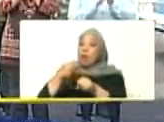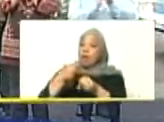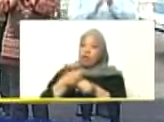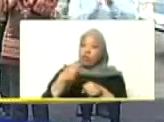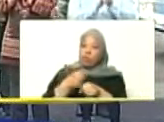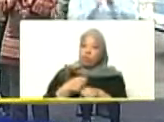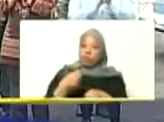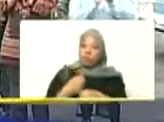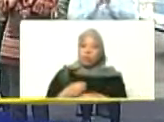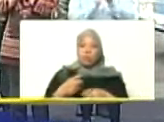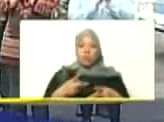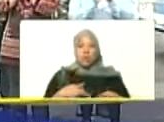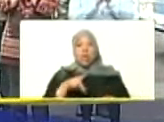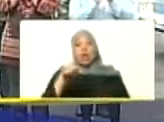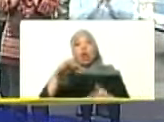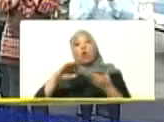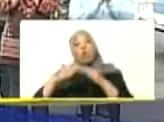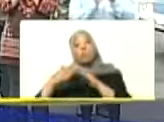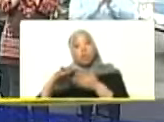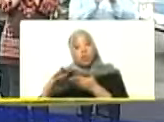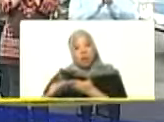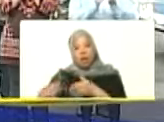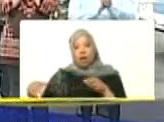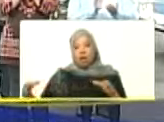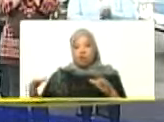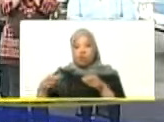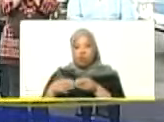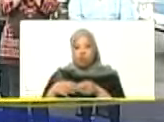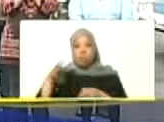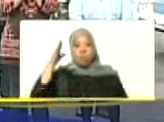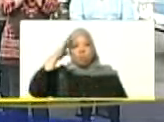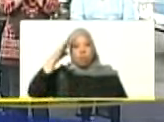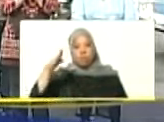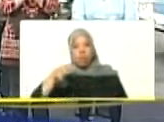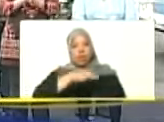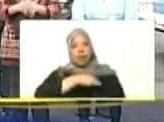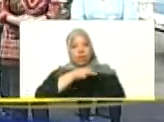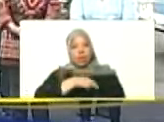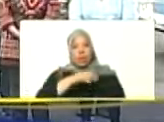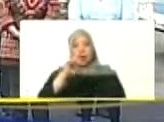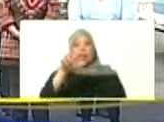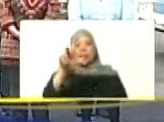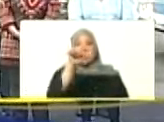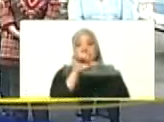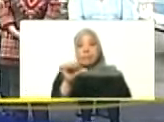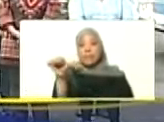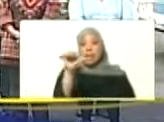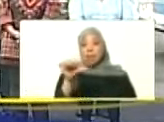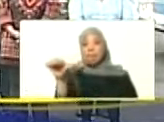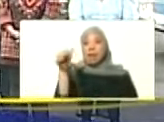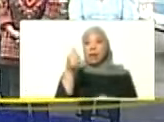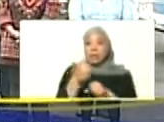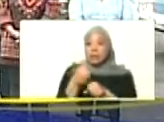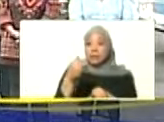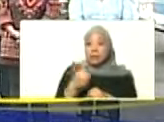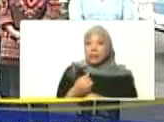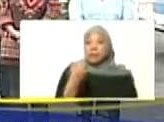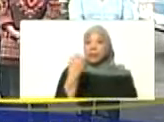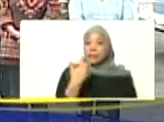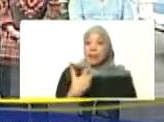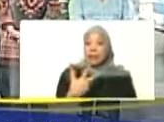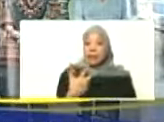estas bricomiles, que estamos emocionados y felices desde hace 3 semanas con las bricomiles